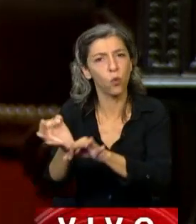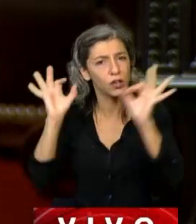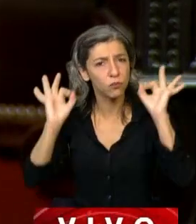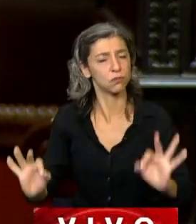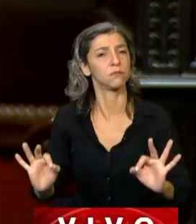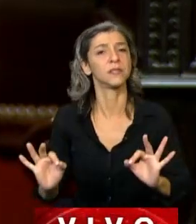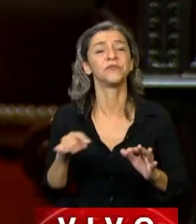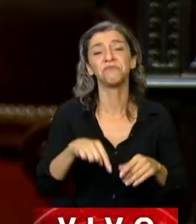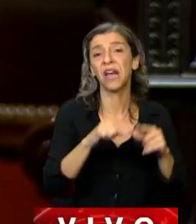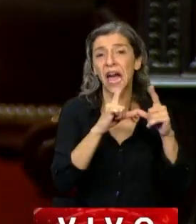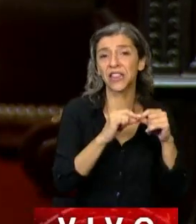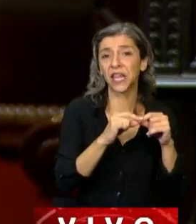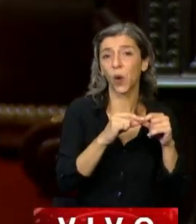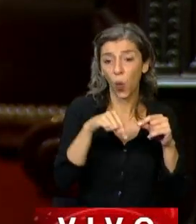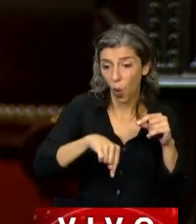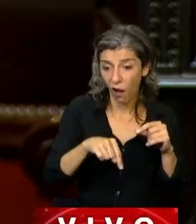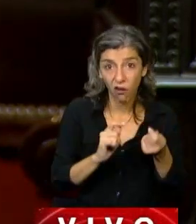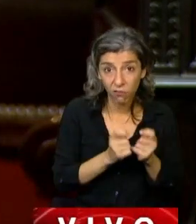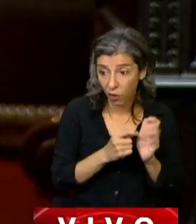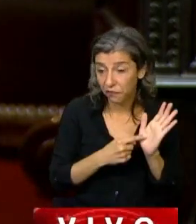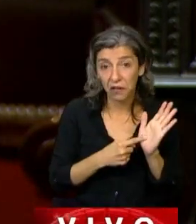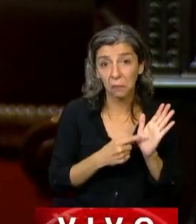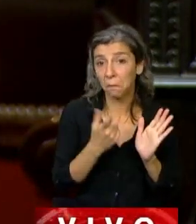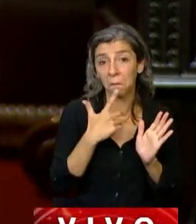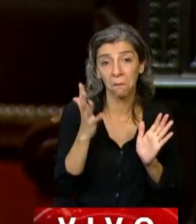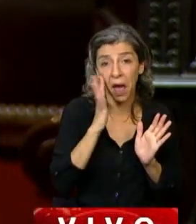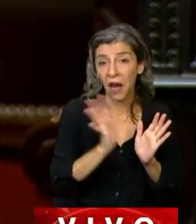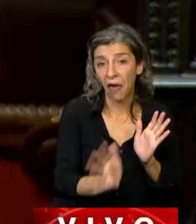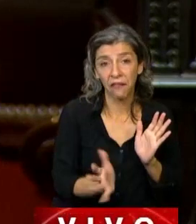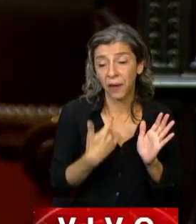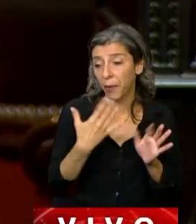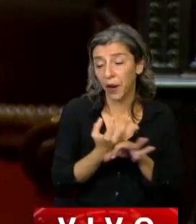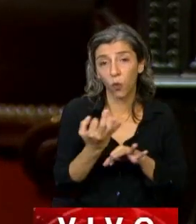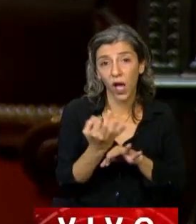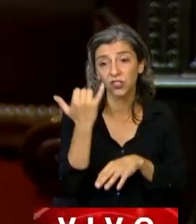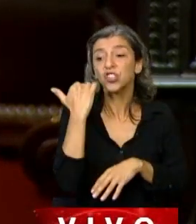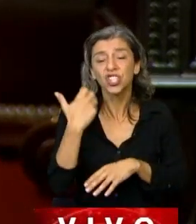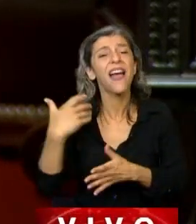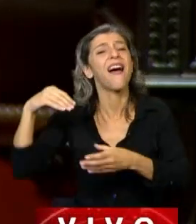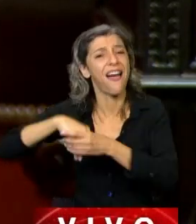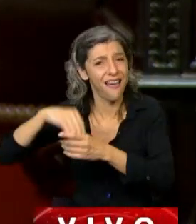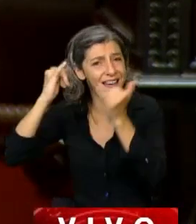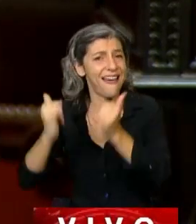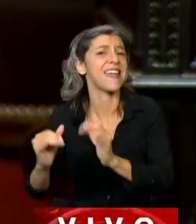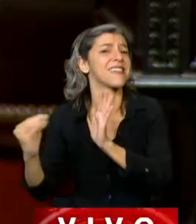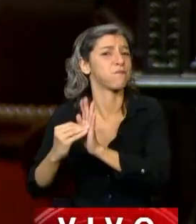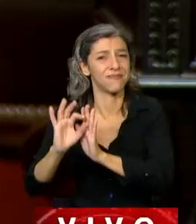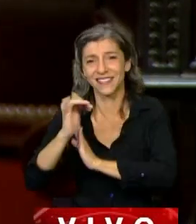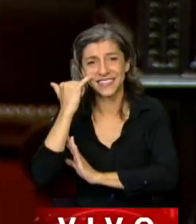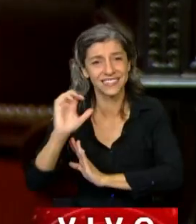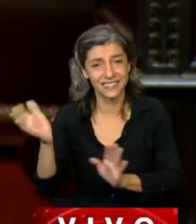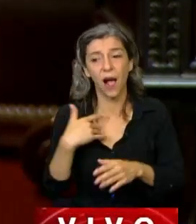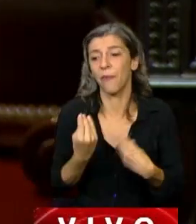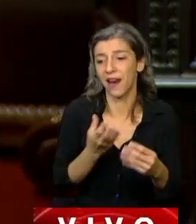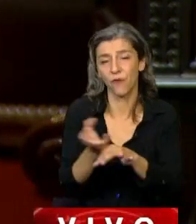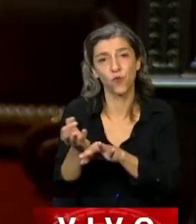en el proyecto no tiene nada que ver ni toca en absoluto la educación que ya está incluida. Es decir, los dispositivos para que haya mayor